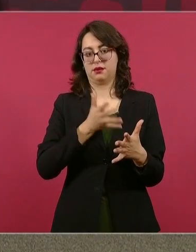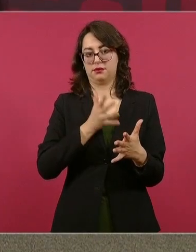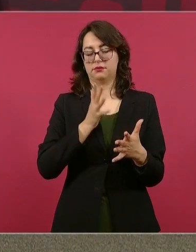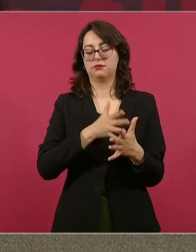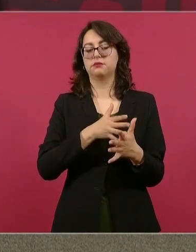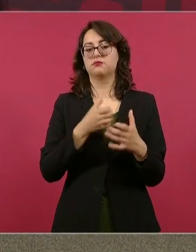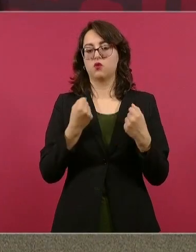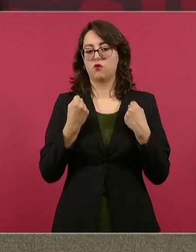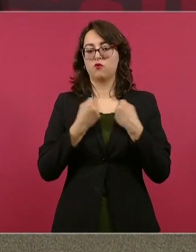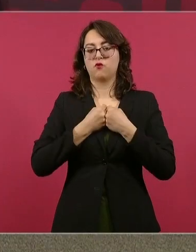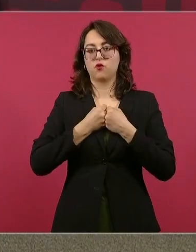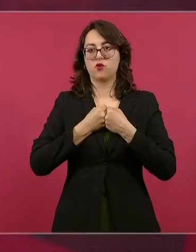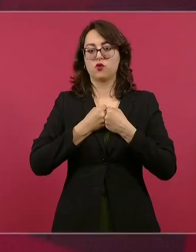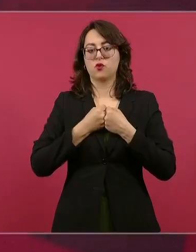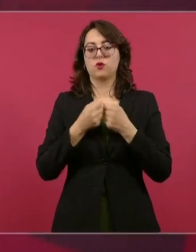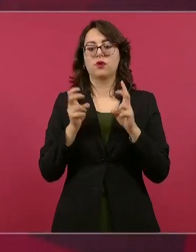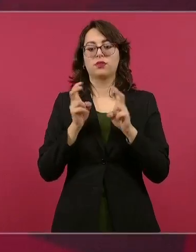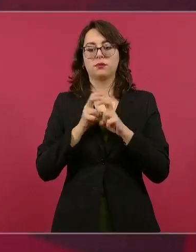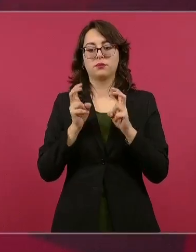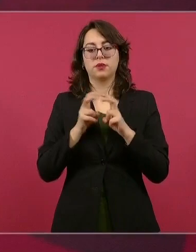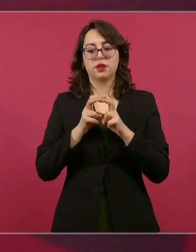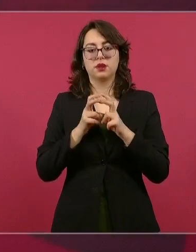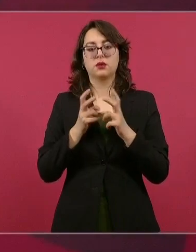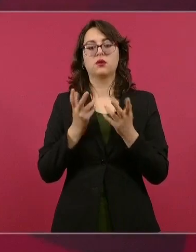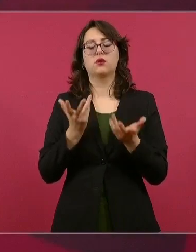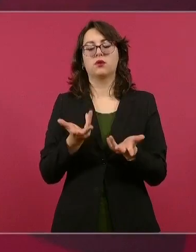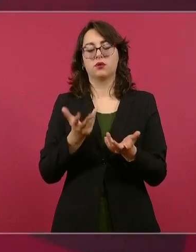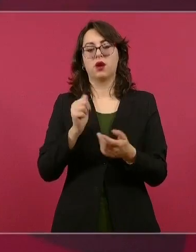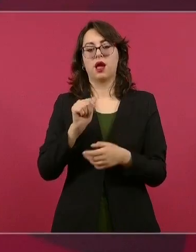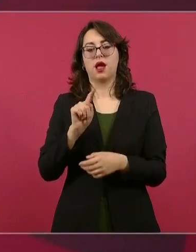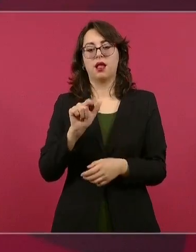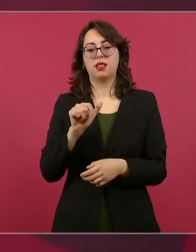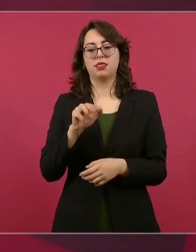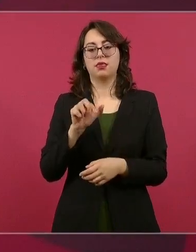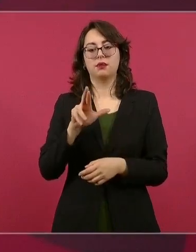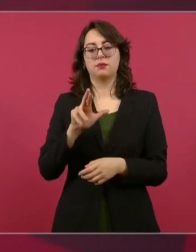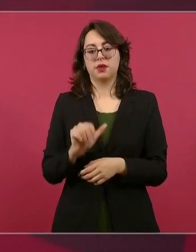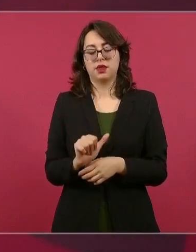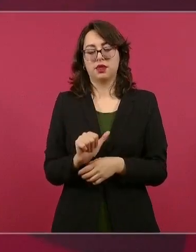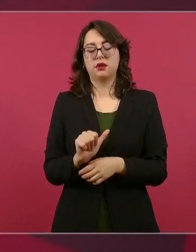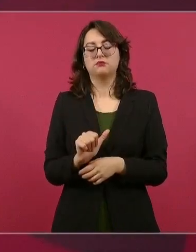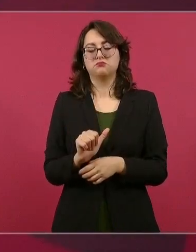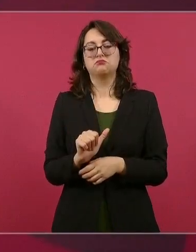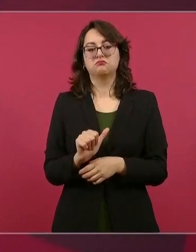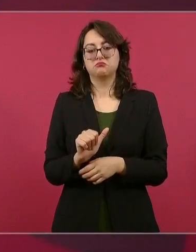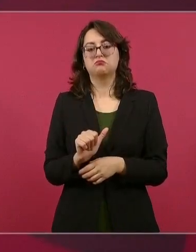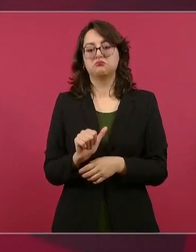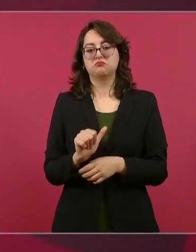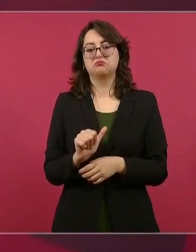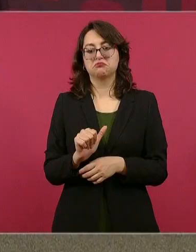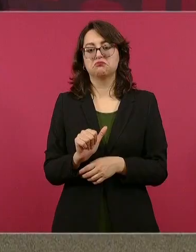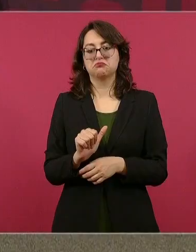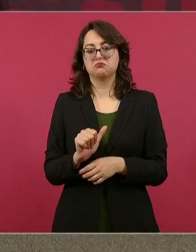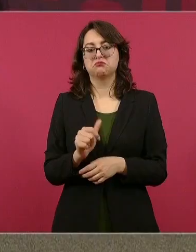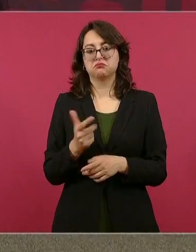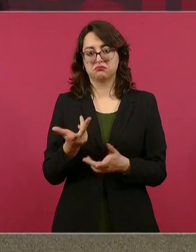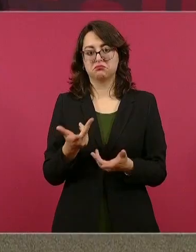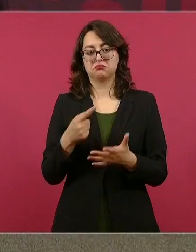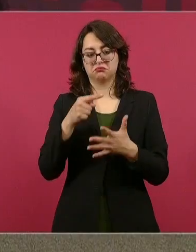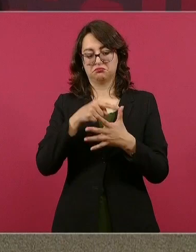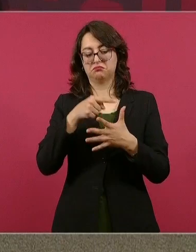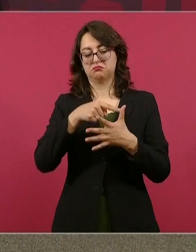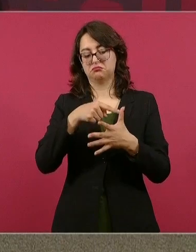estuve en la frontera, estuvimos en Tampico, en Altamira, por eso no se incluyó, pero sí